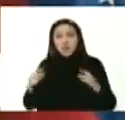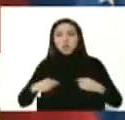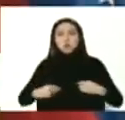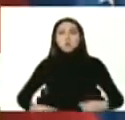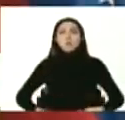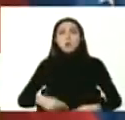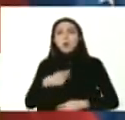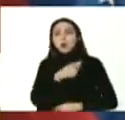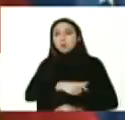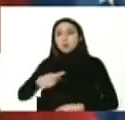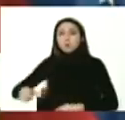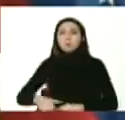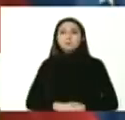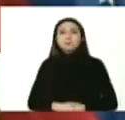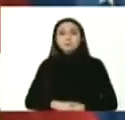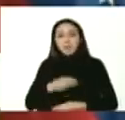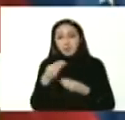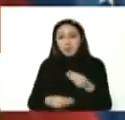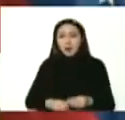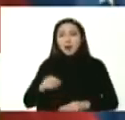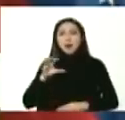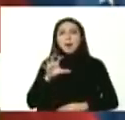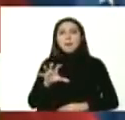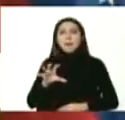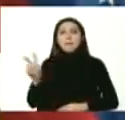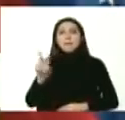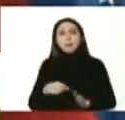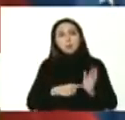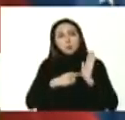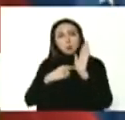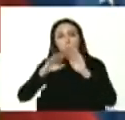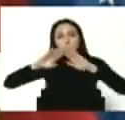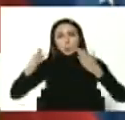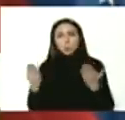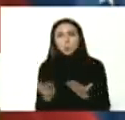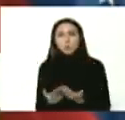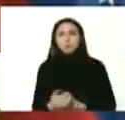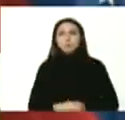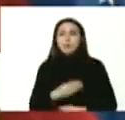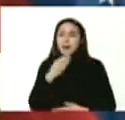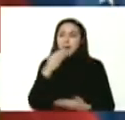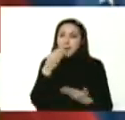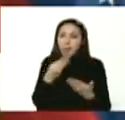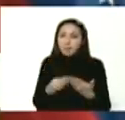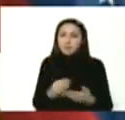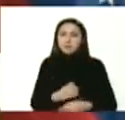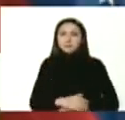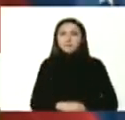y de la buena imagen del Estado venezolano frente al mundo. Muchas gracias.